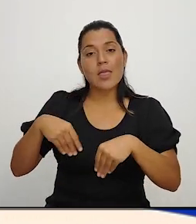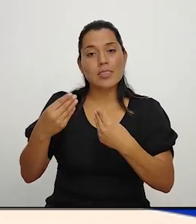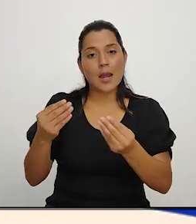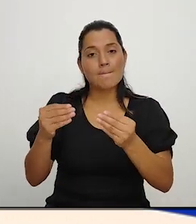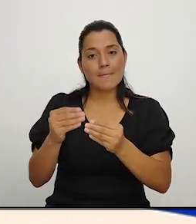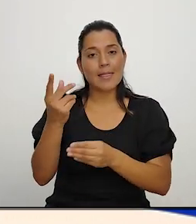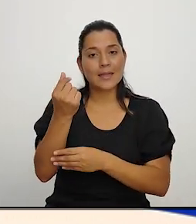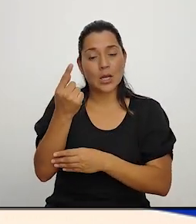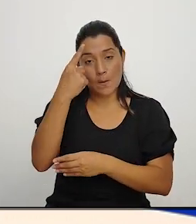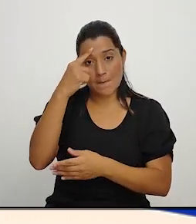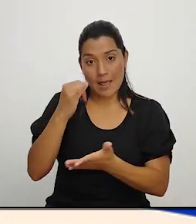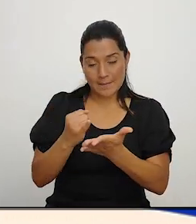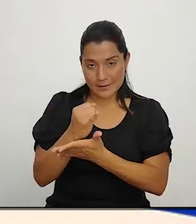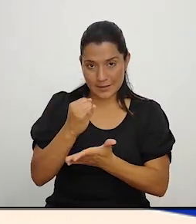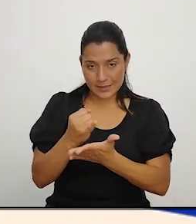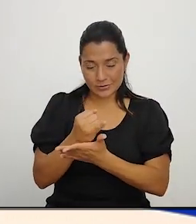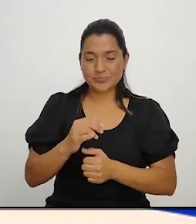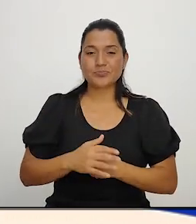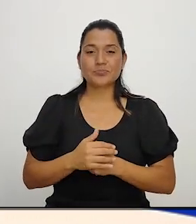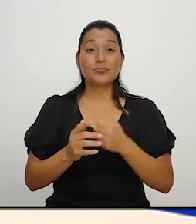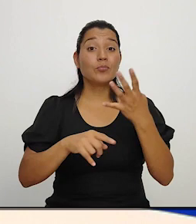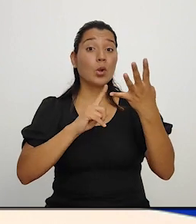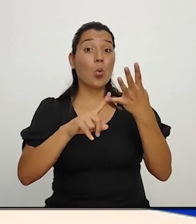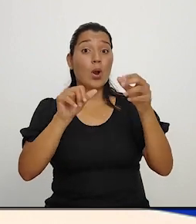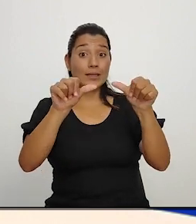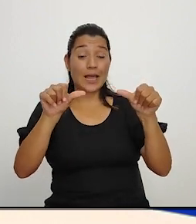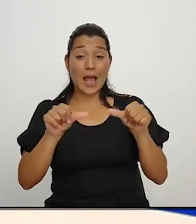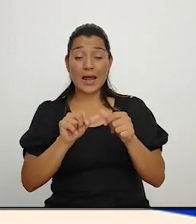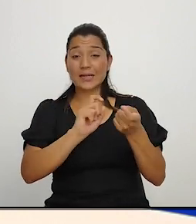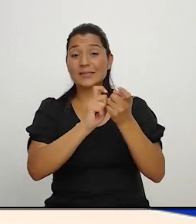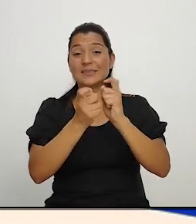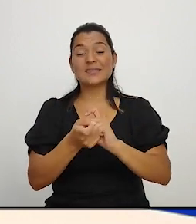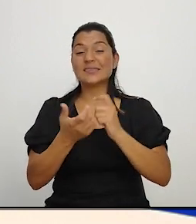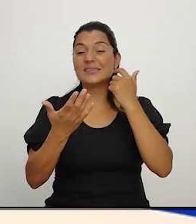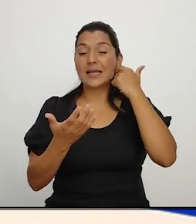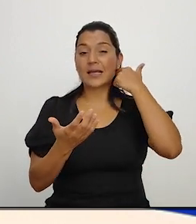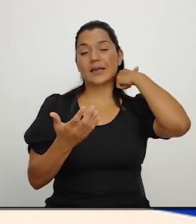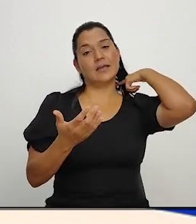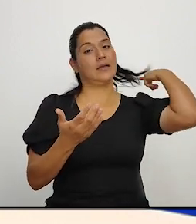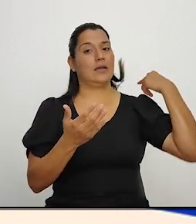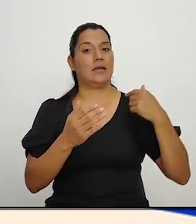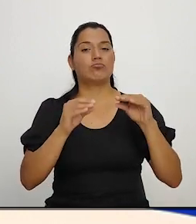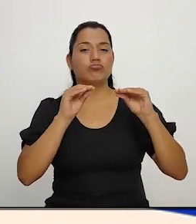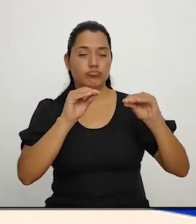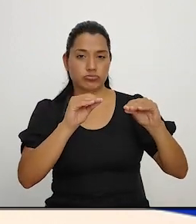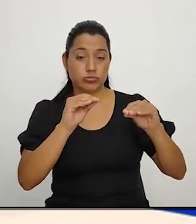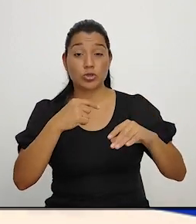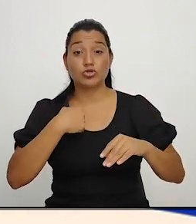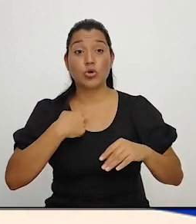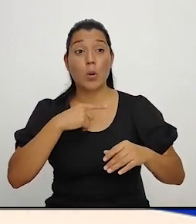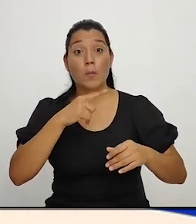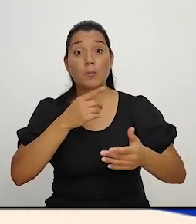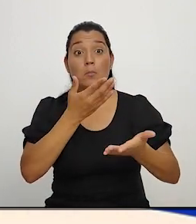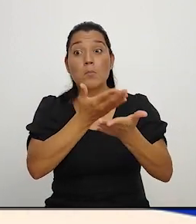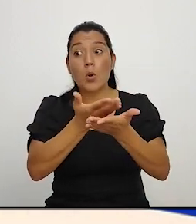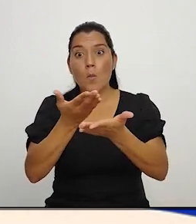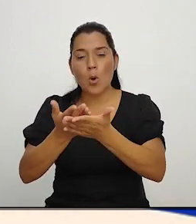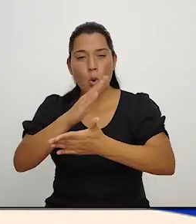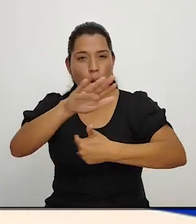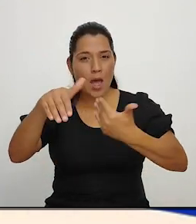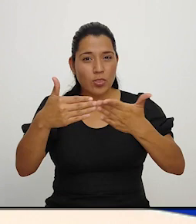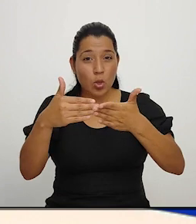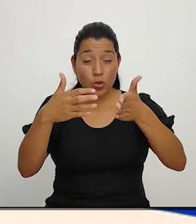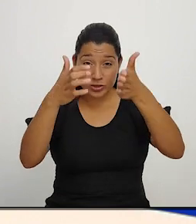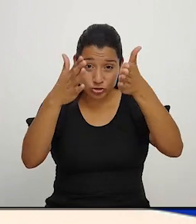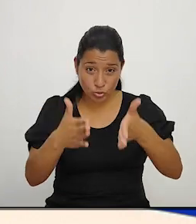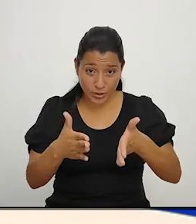para investigar la cuarta área de transformación es la Academia propongo a la comunidad académica especialmente